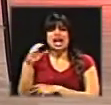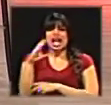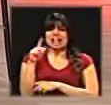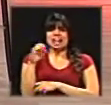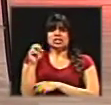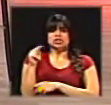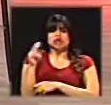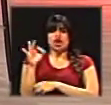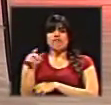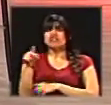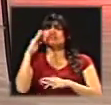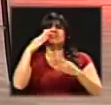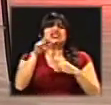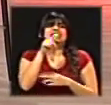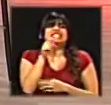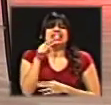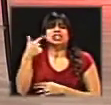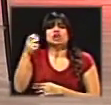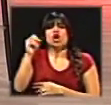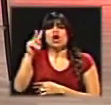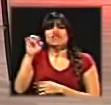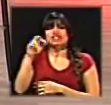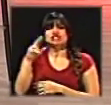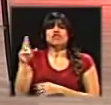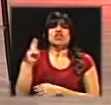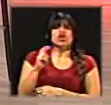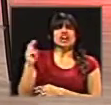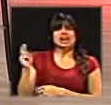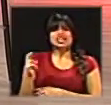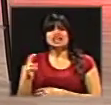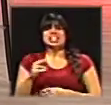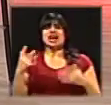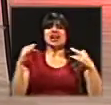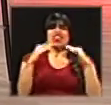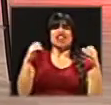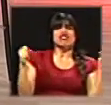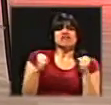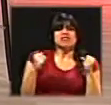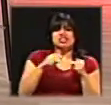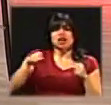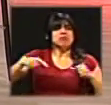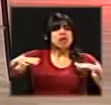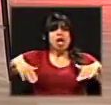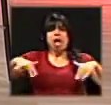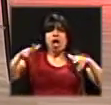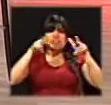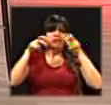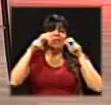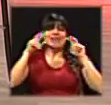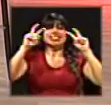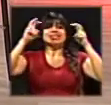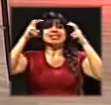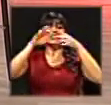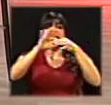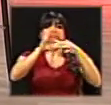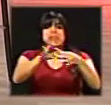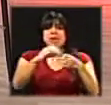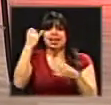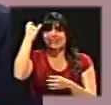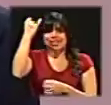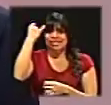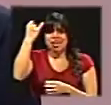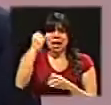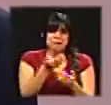era Gorbachev, la lucha de la Guerra Fría, Ronald Reagan, todo este tipo de temas que en algún momento polarizaron la discusión de carácter ideológico